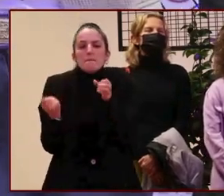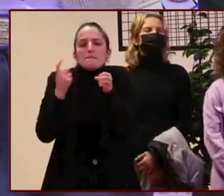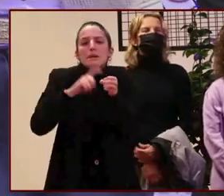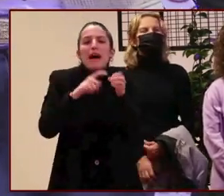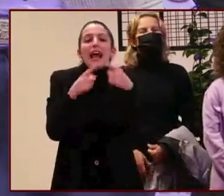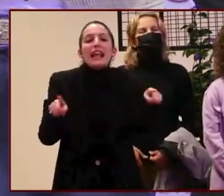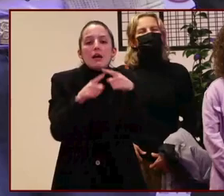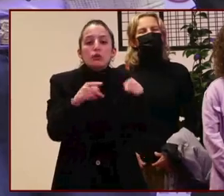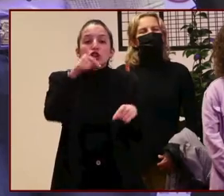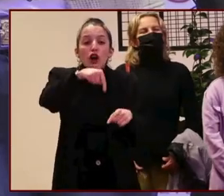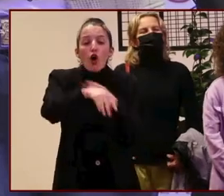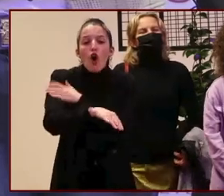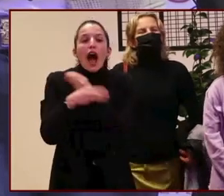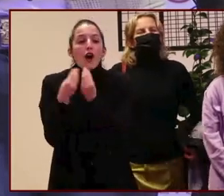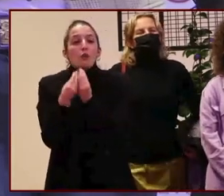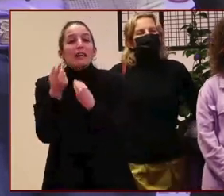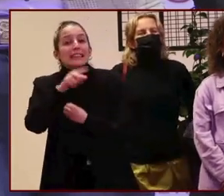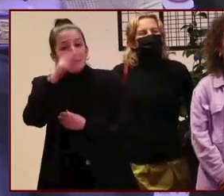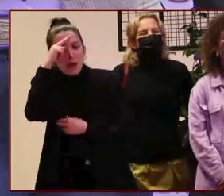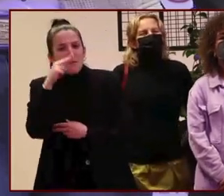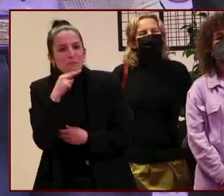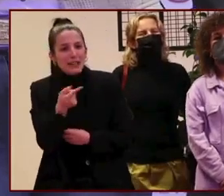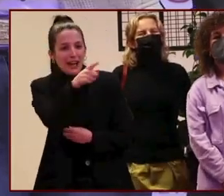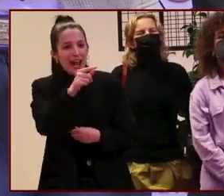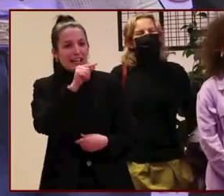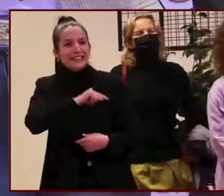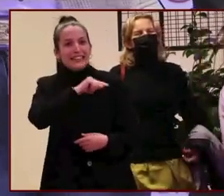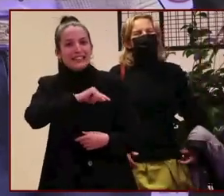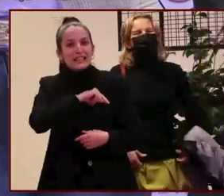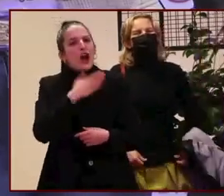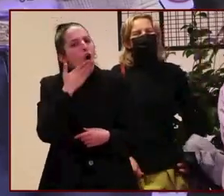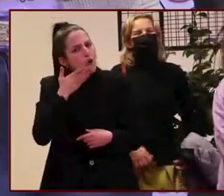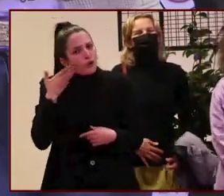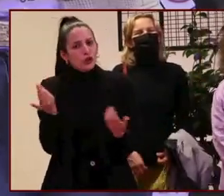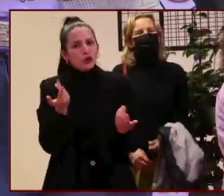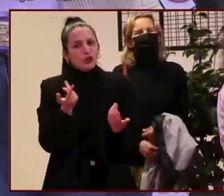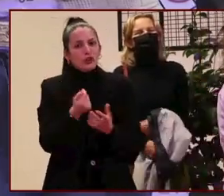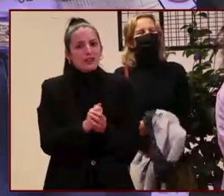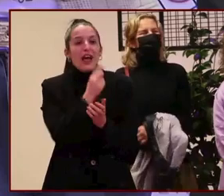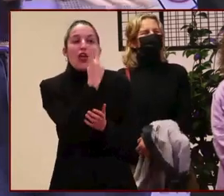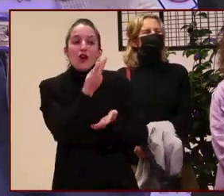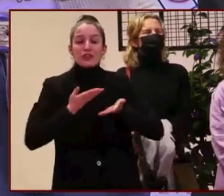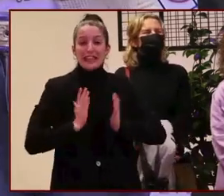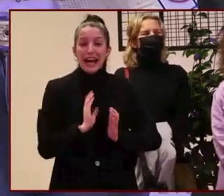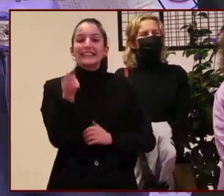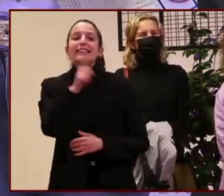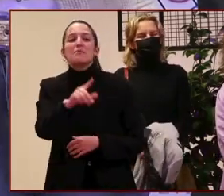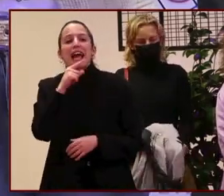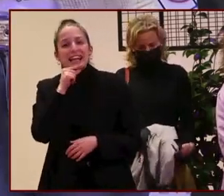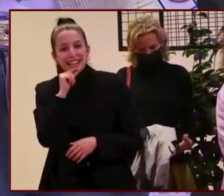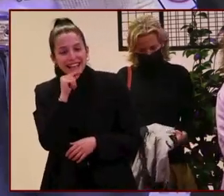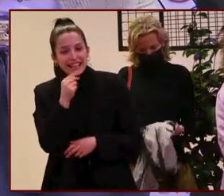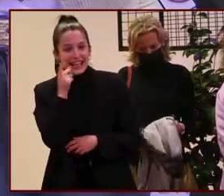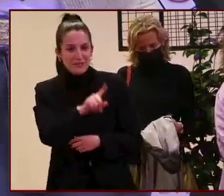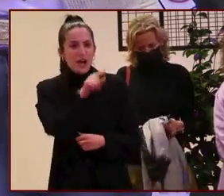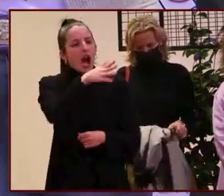acompaña o seu pai orgulloso de estas grandes mujeres las de las filas de la neta planeta qué